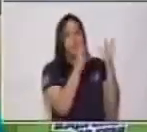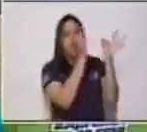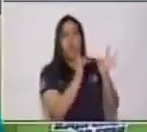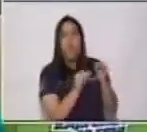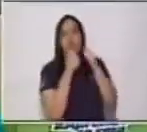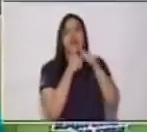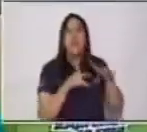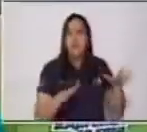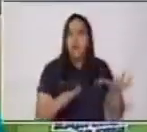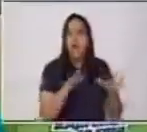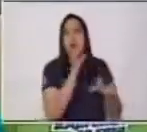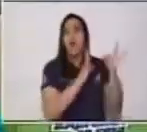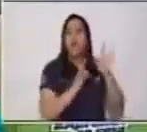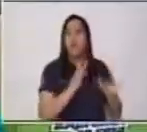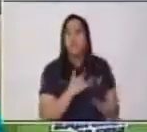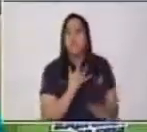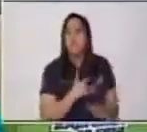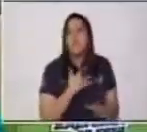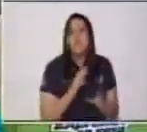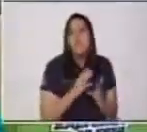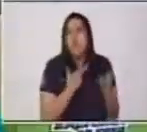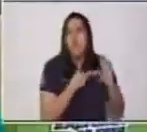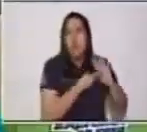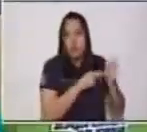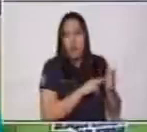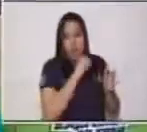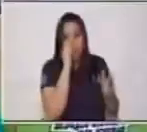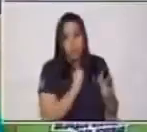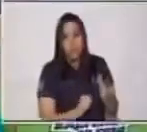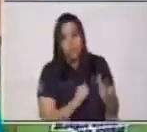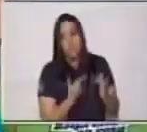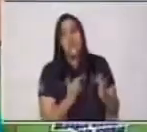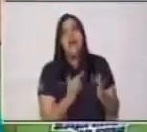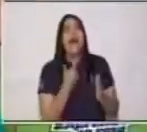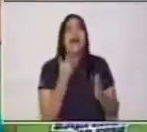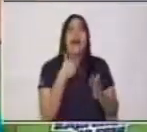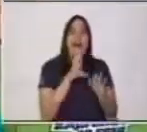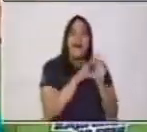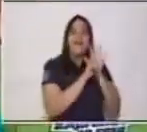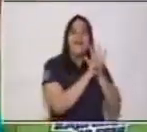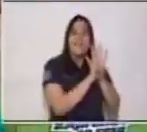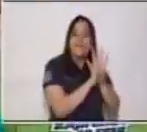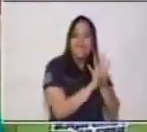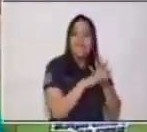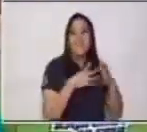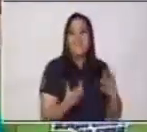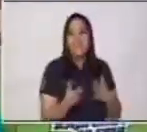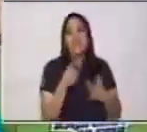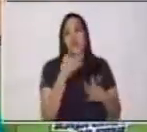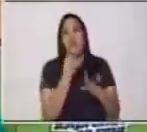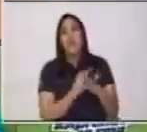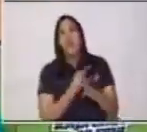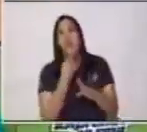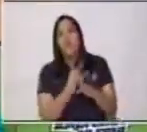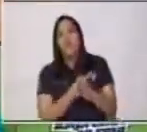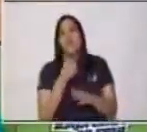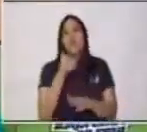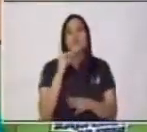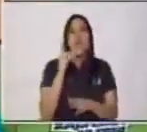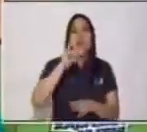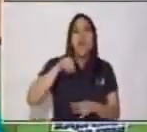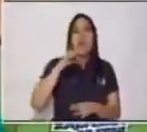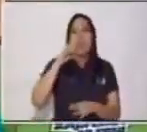animal. Lo vamos a identificar porque hacen uso de adjetivos. Por ejemplo, el día